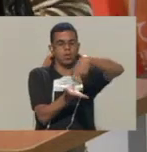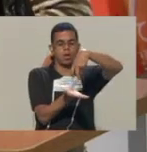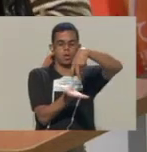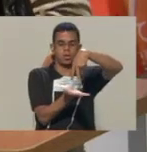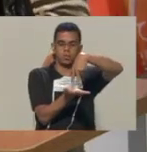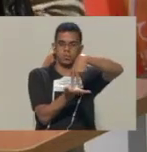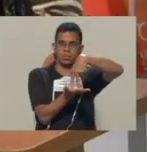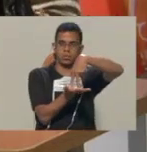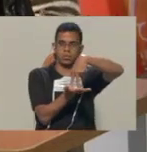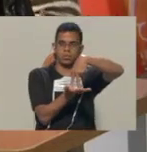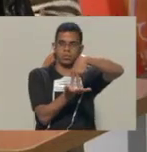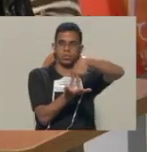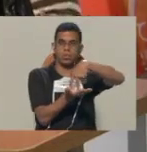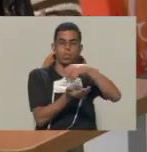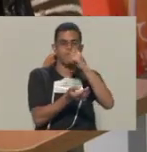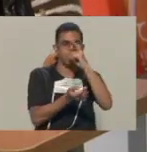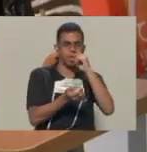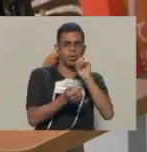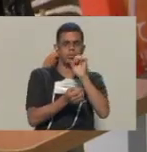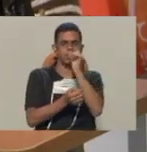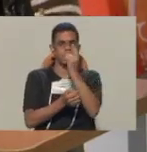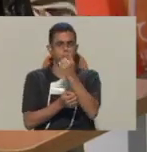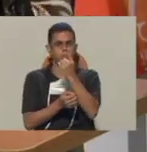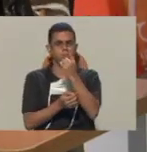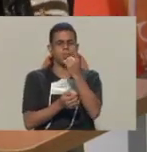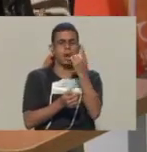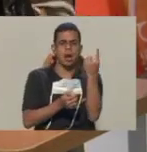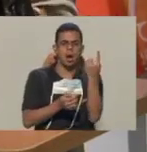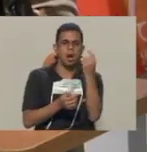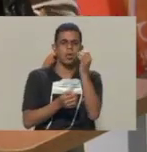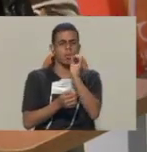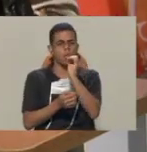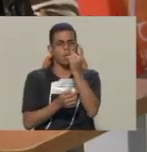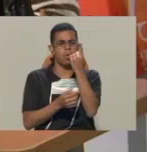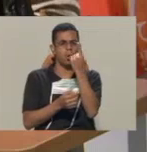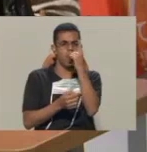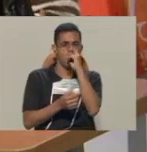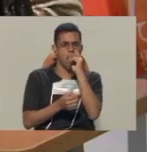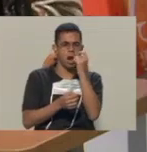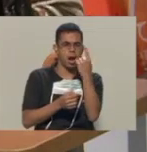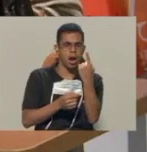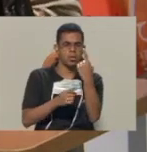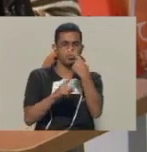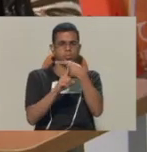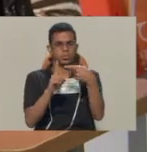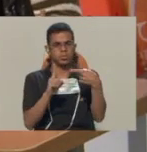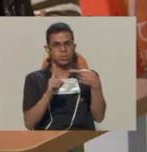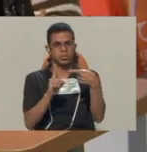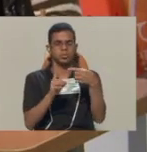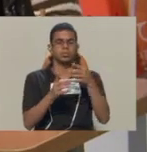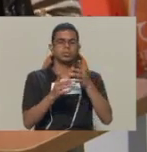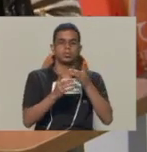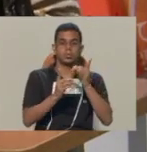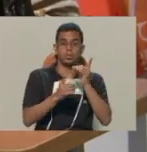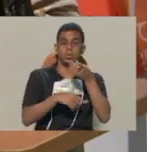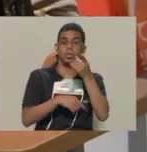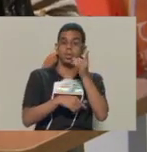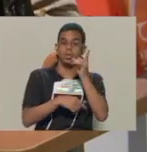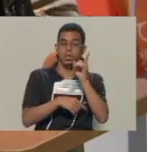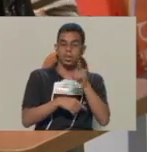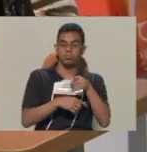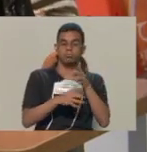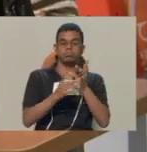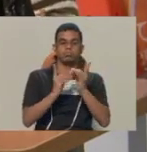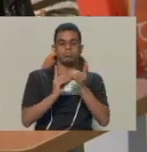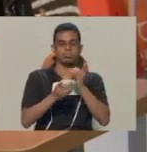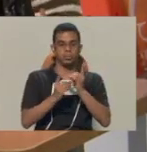caminar. Nuestros niños ya con edades más grandecitas, un año, año y medio, la marcha la vamos a, también va a